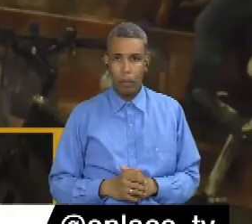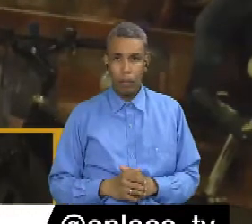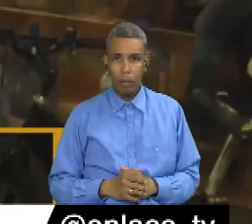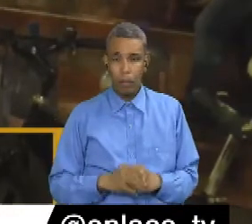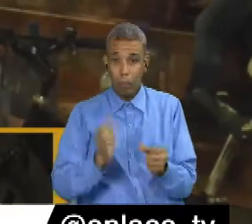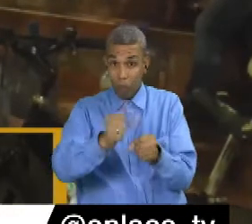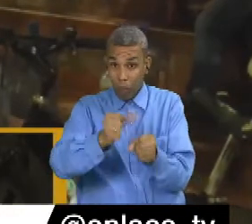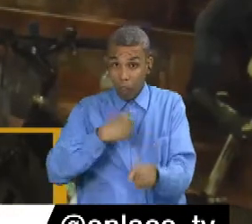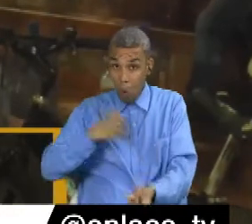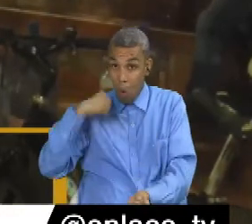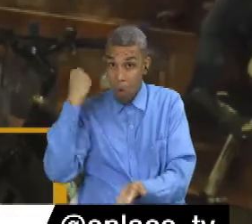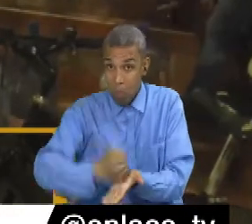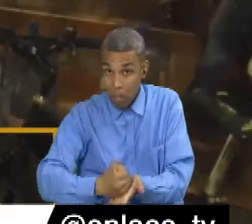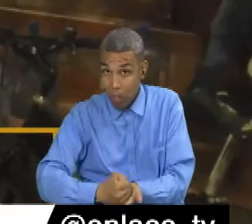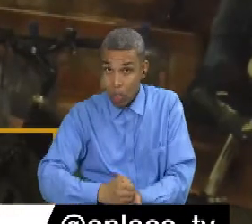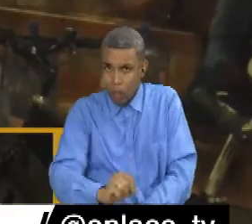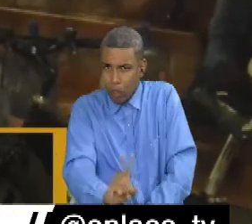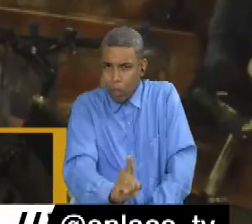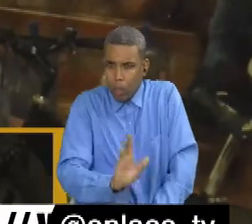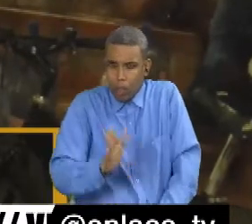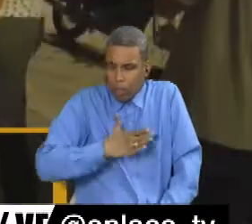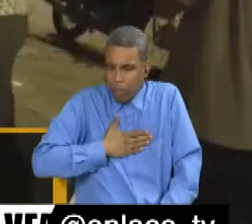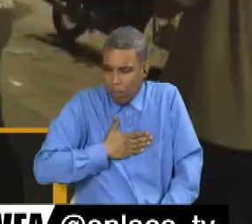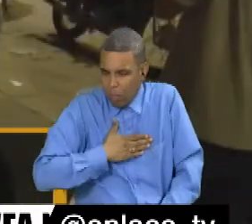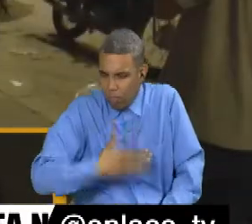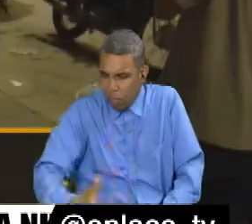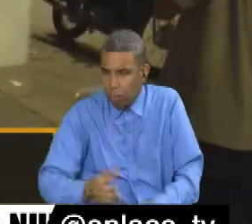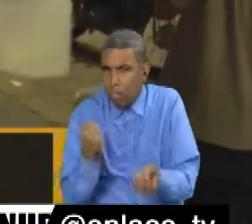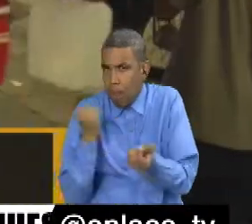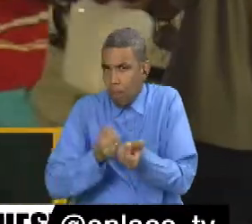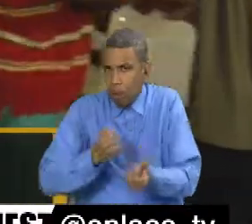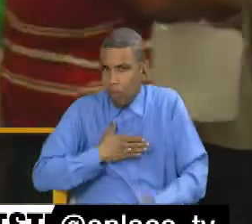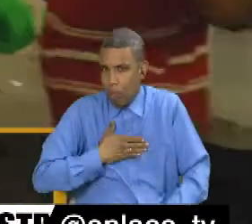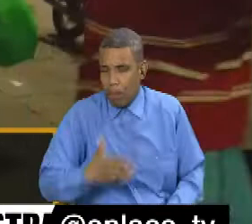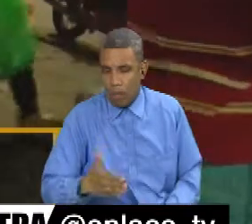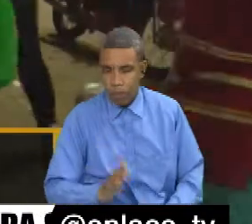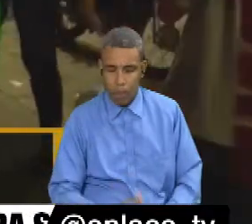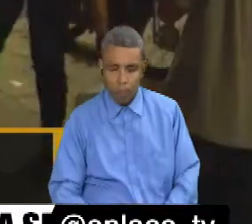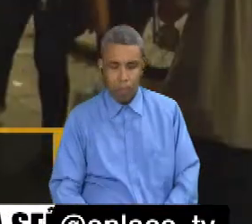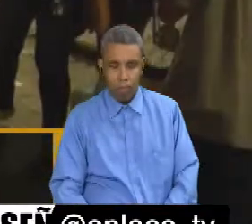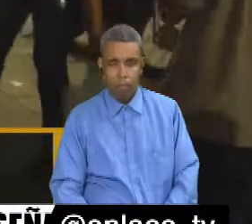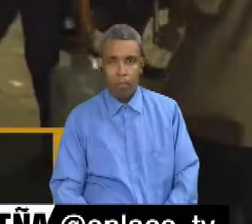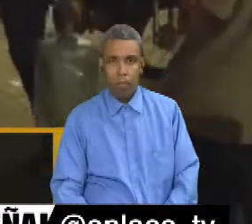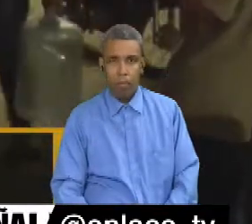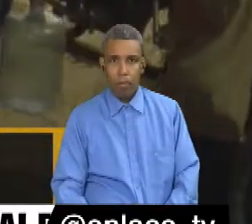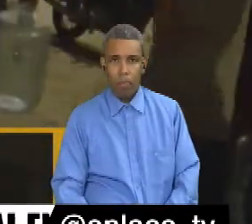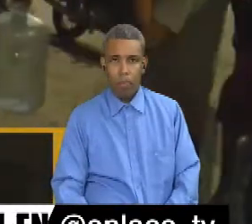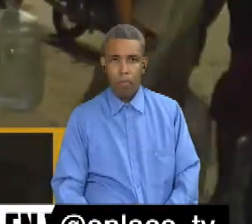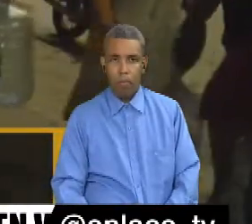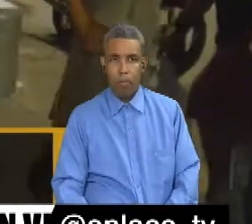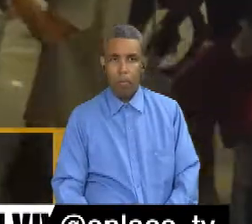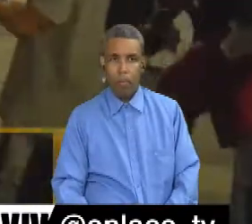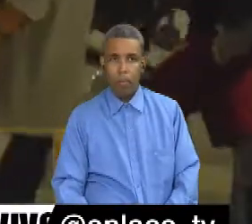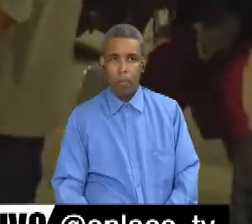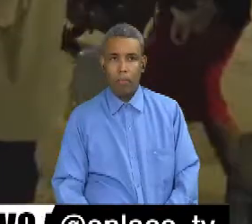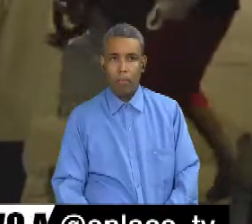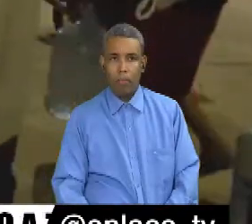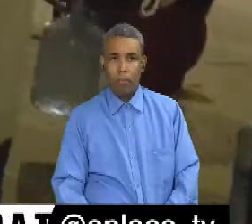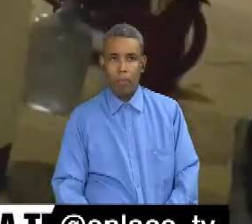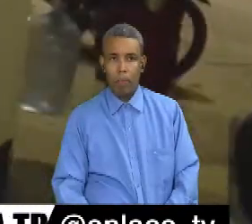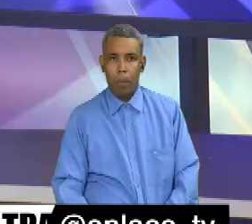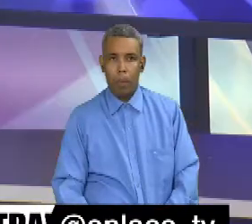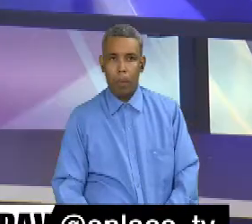Ecopetrol, sino que al igual que los grifos ubicados en la sede de la USO Barranca Bermeja, lo hace la empresa petrolera como parte de su responsabilidad social.